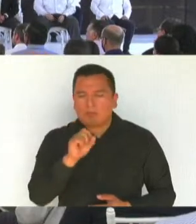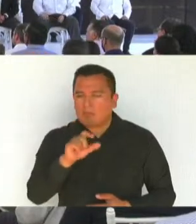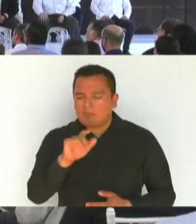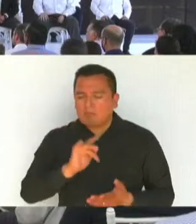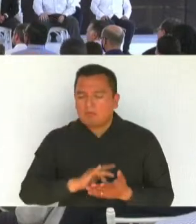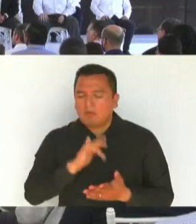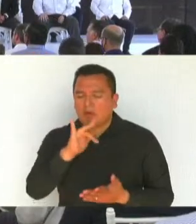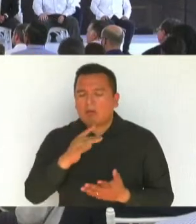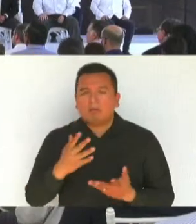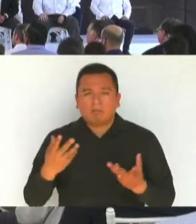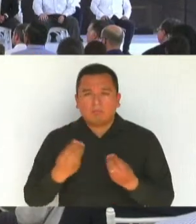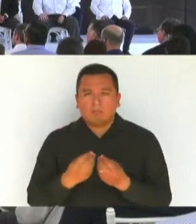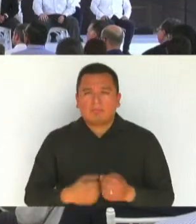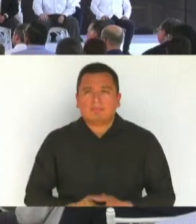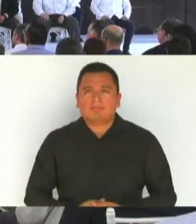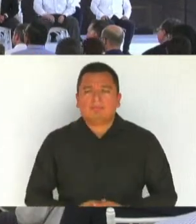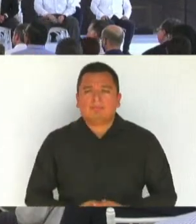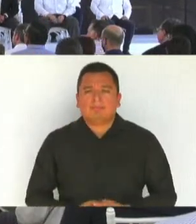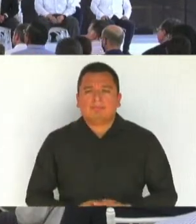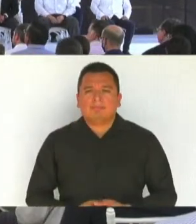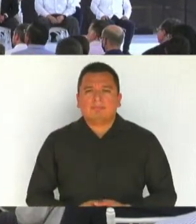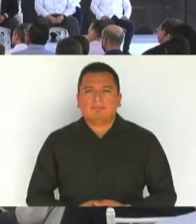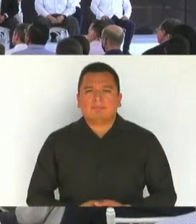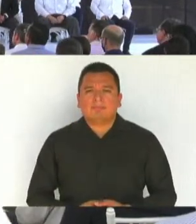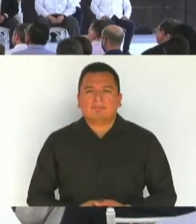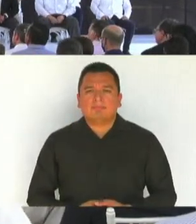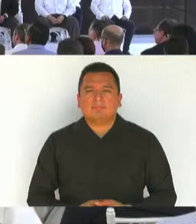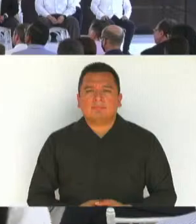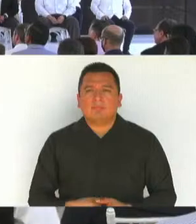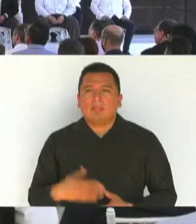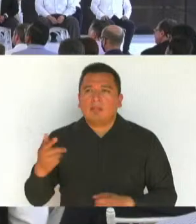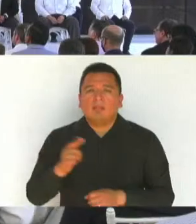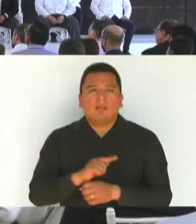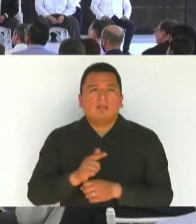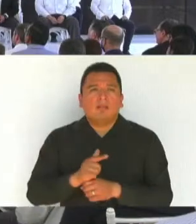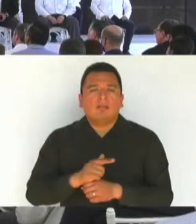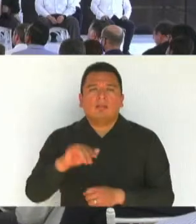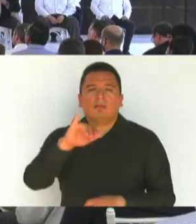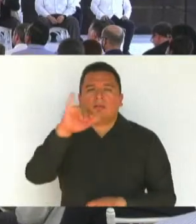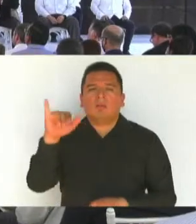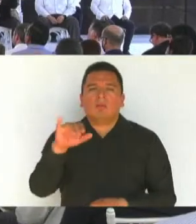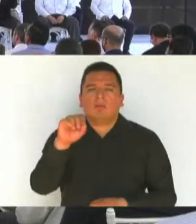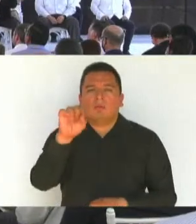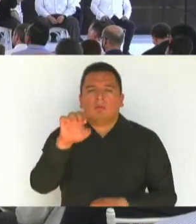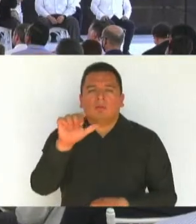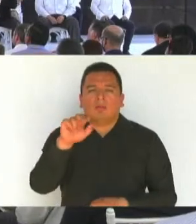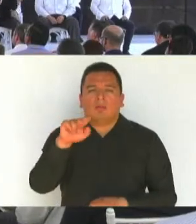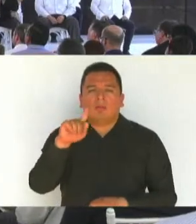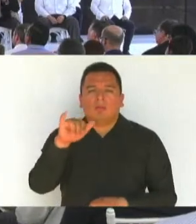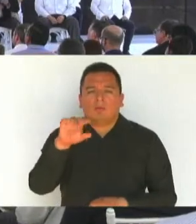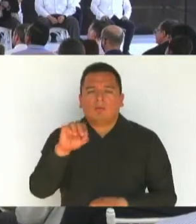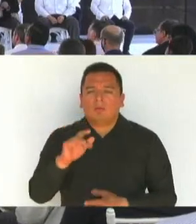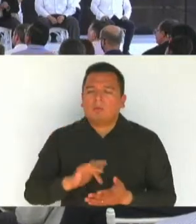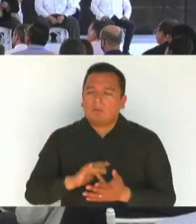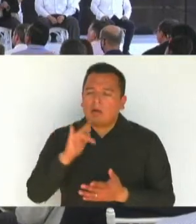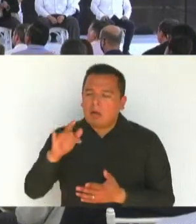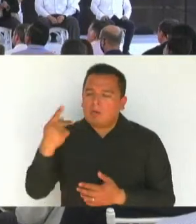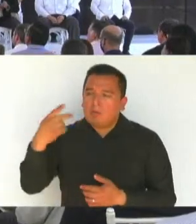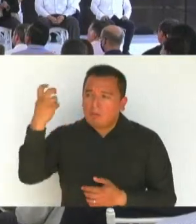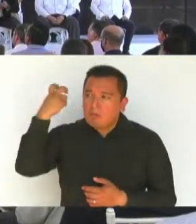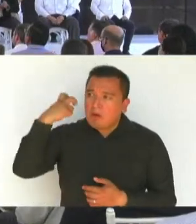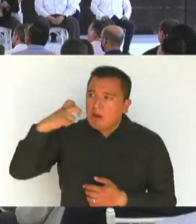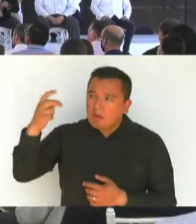gracias por estar con nosotros. Al licenciado José Antonio Abugaber, gracias por este viaje, este esfuerzo,